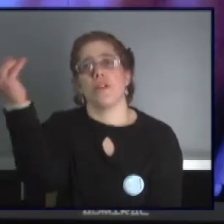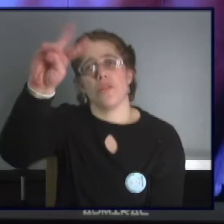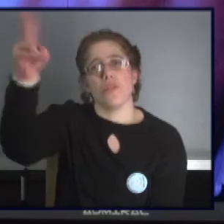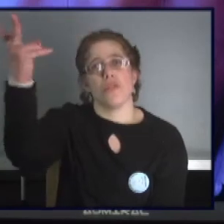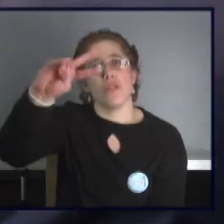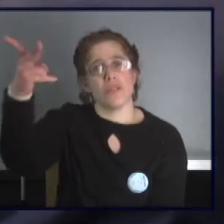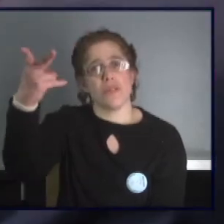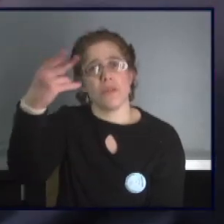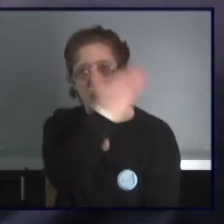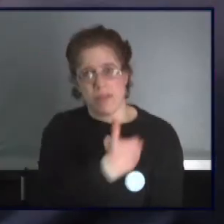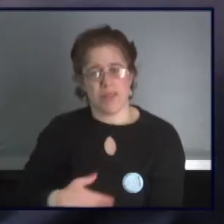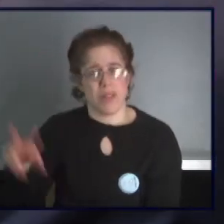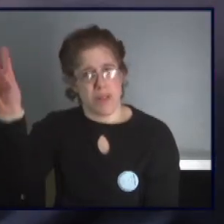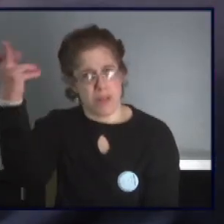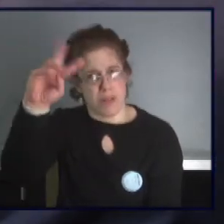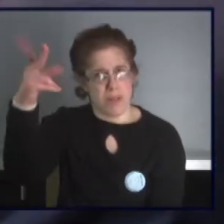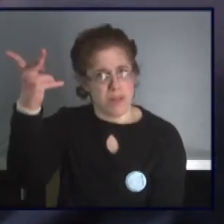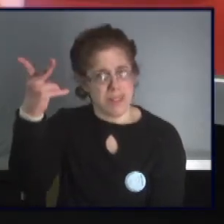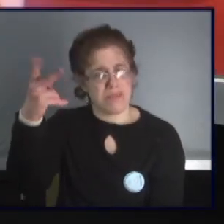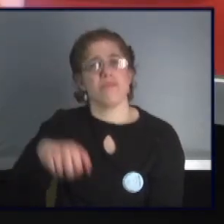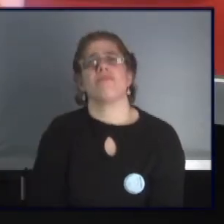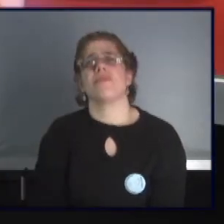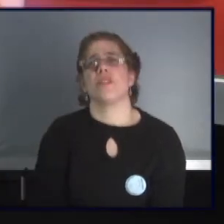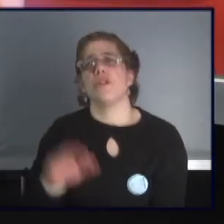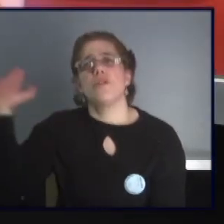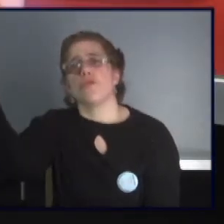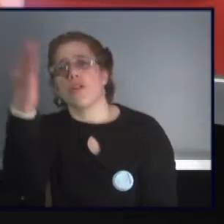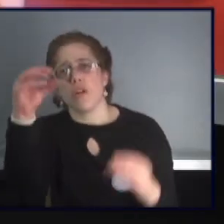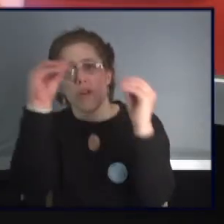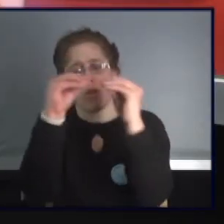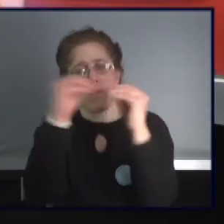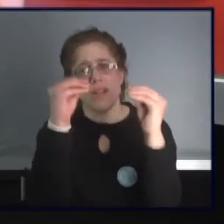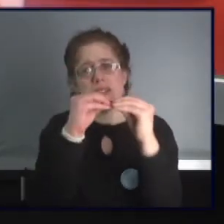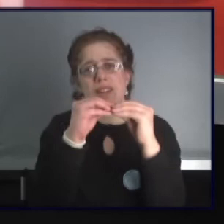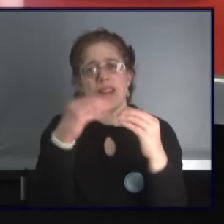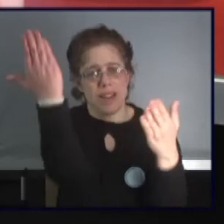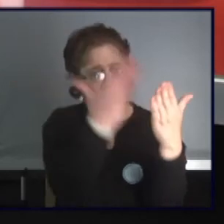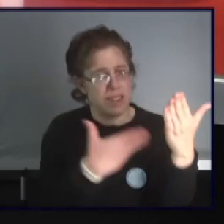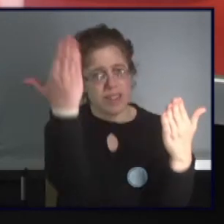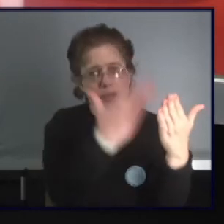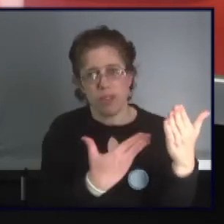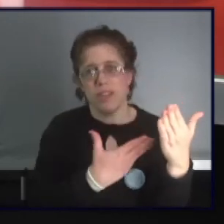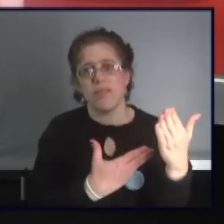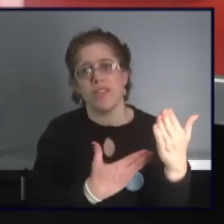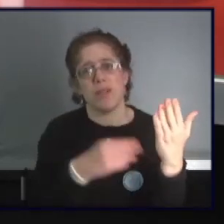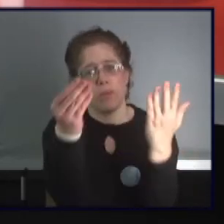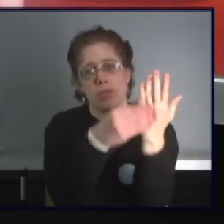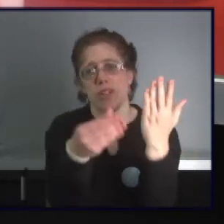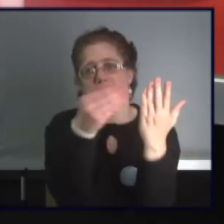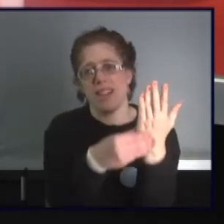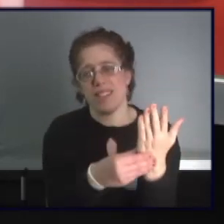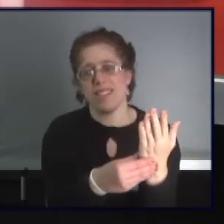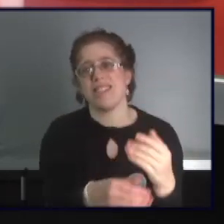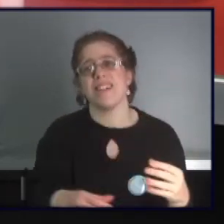y rubén el pollo sobrero es decir todos estos compañeros y las listas de diputados y demás están co